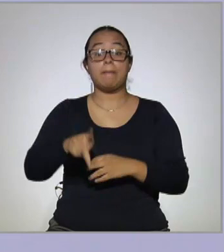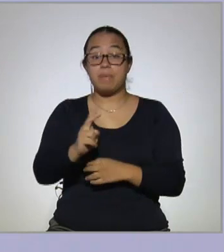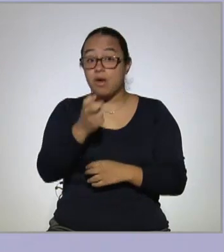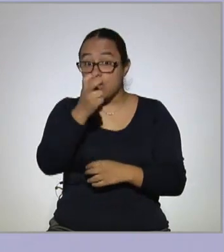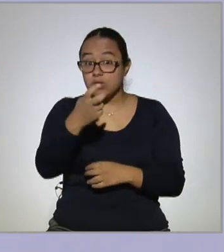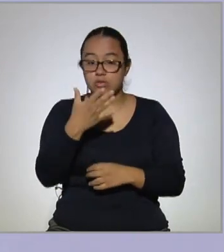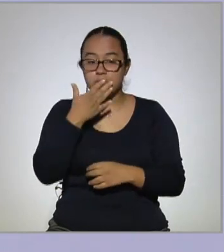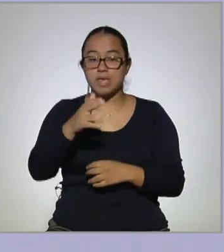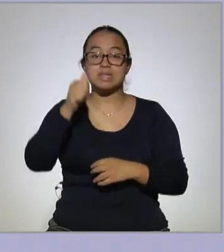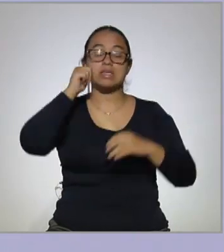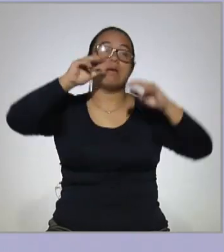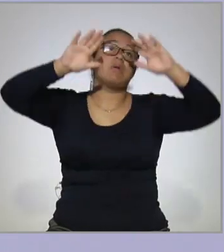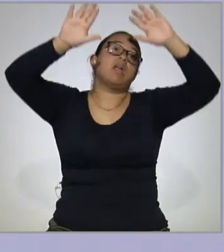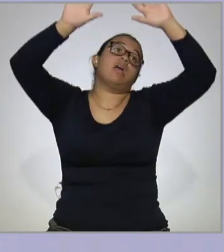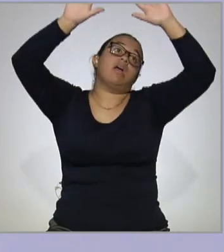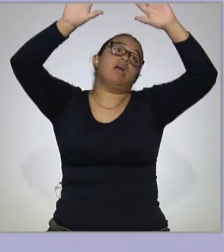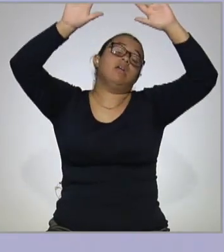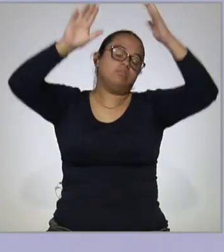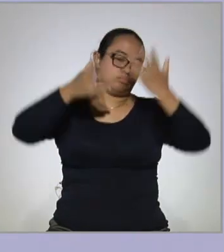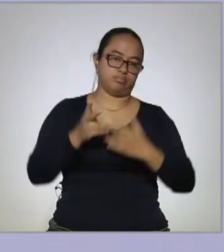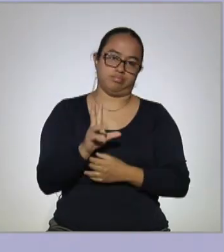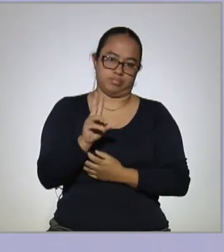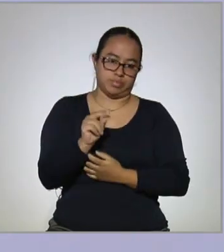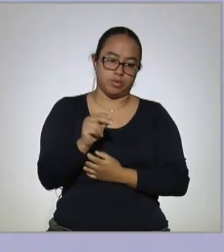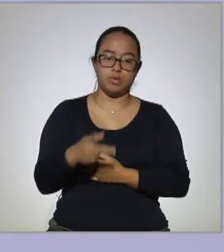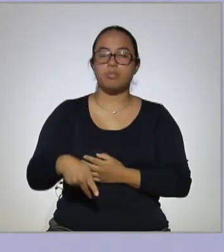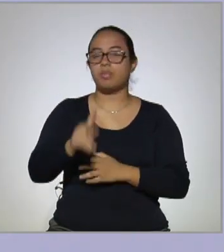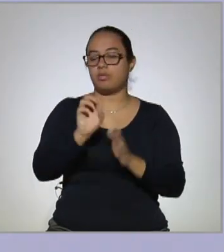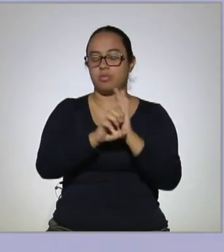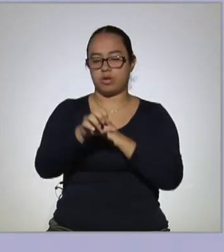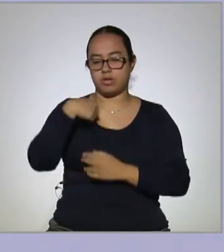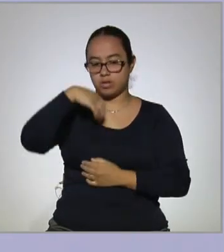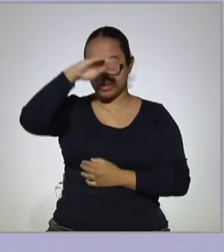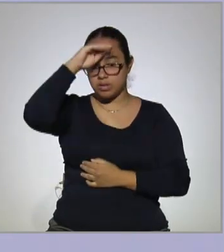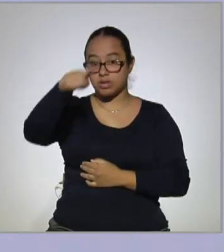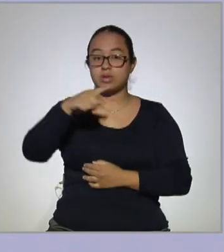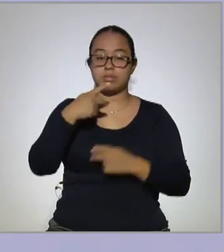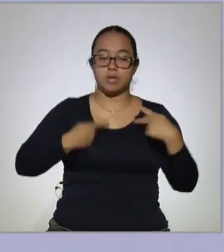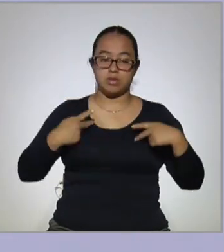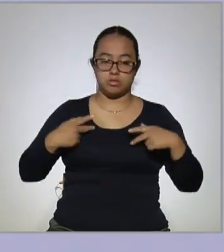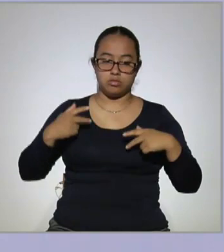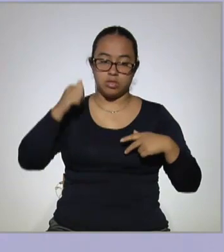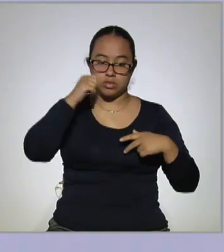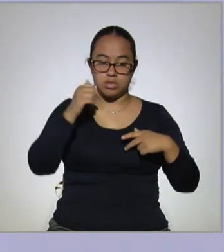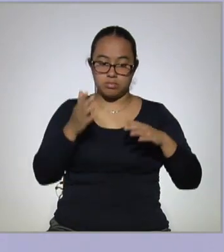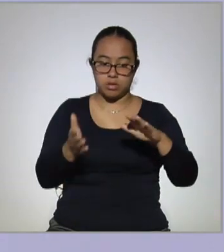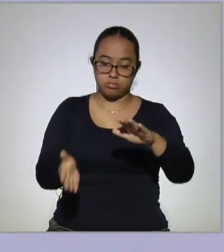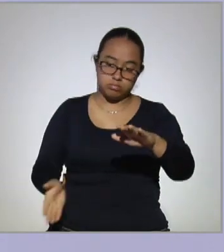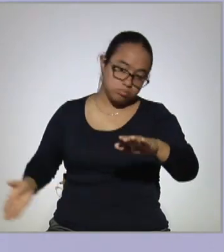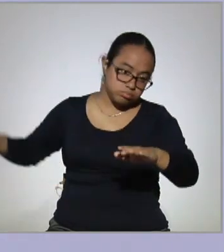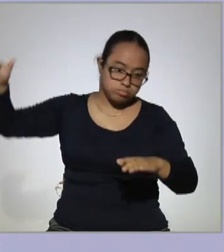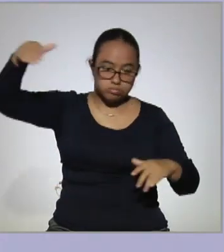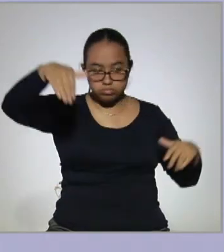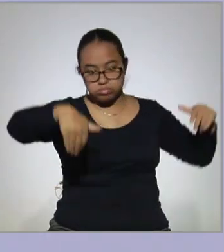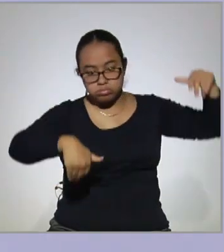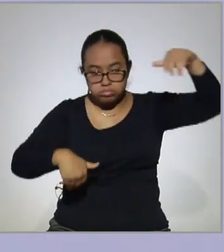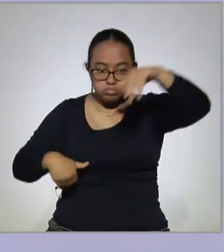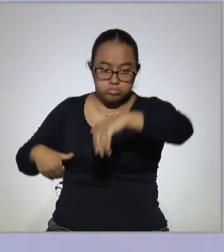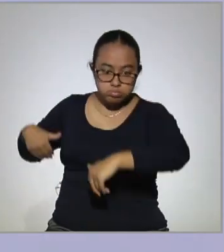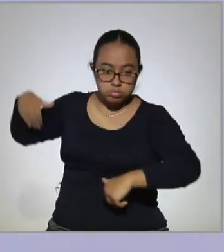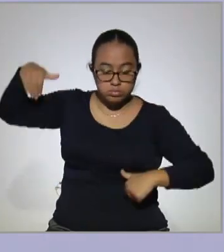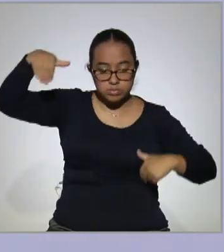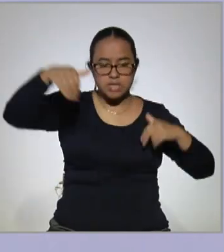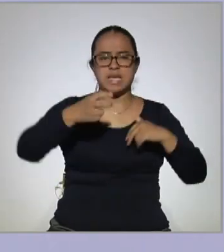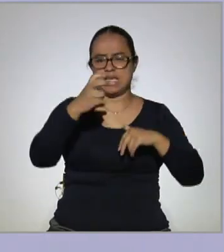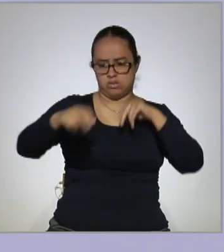lo ideal tener los brazos levantados todo el tiempo. Pero, por ejemplo, yo pienso en alguien que se dedica a nadar, pues trae los brazos acá arriba todo el tiempo y la natación es